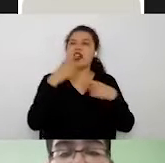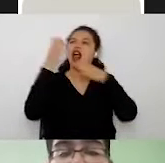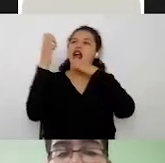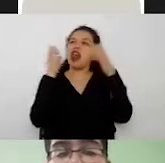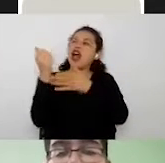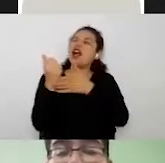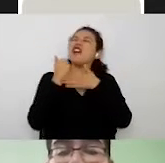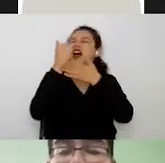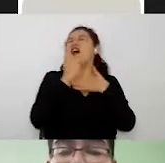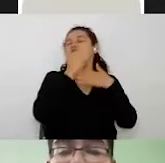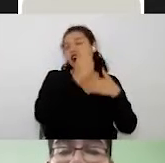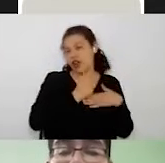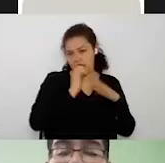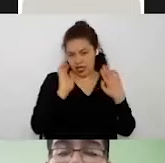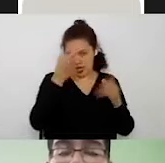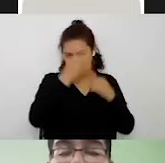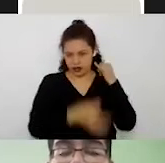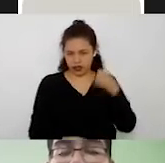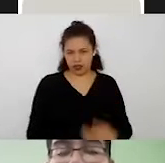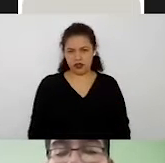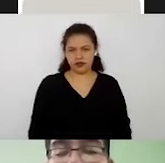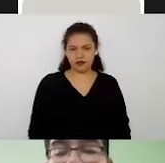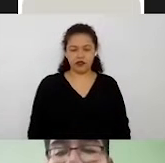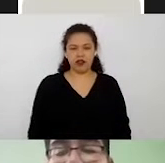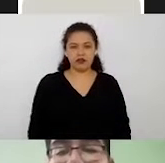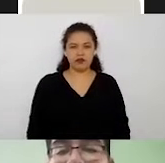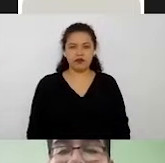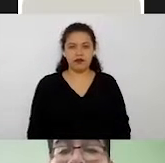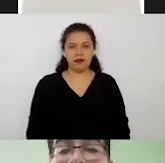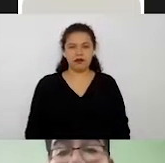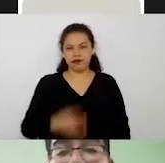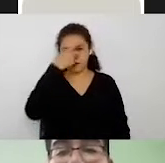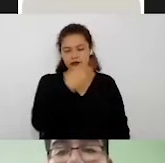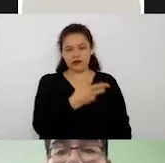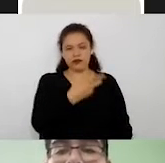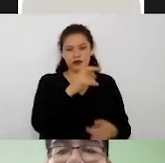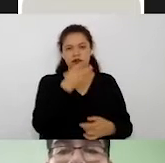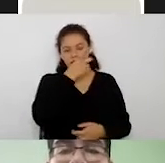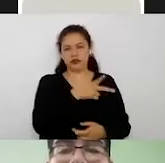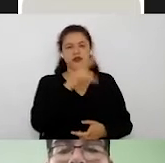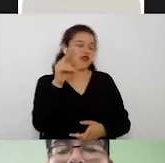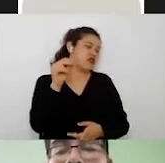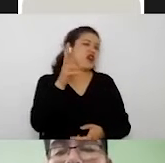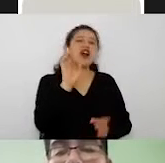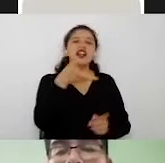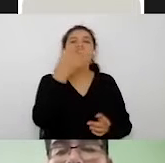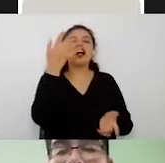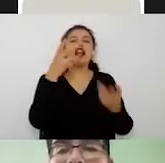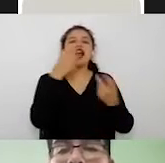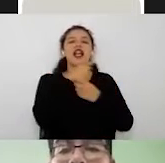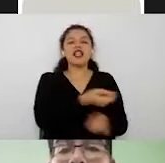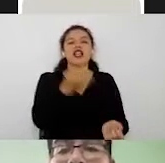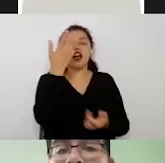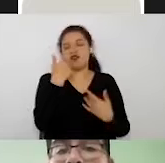ayuda, y finalmente, días después, tuvieron que salir a decir que no, que siempre no, que no existía esa niña.